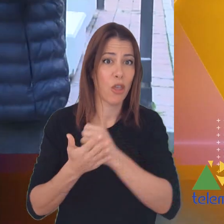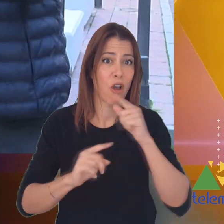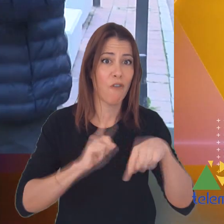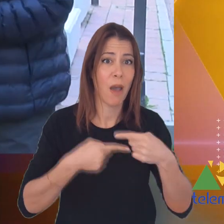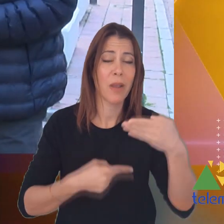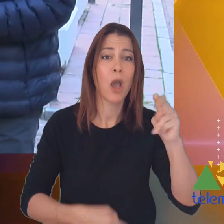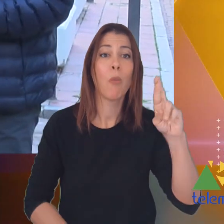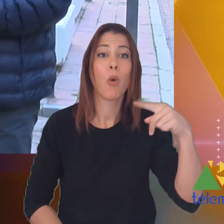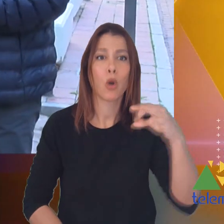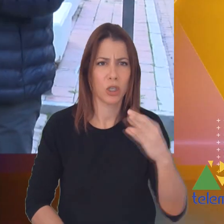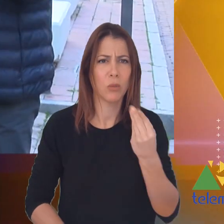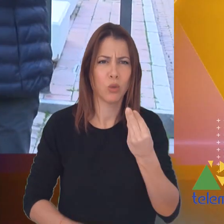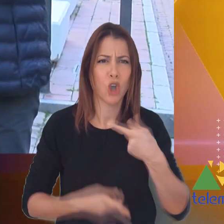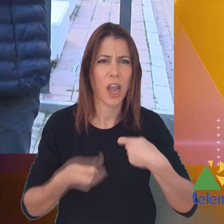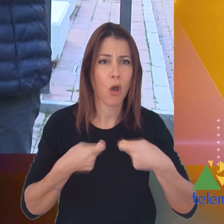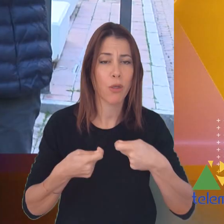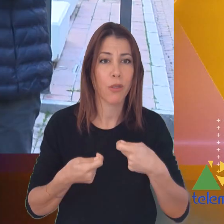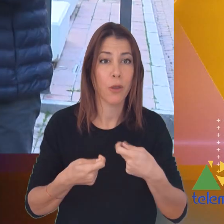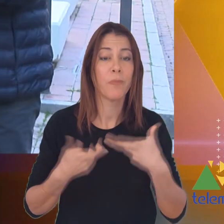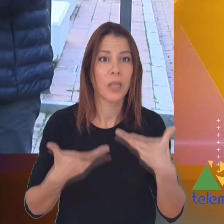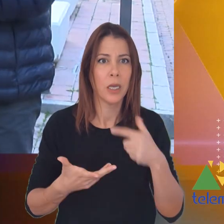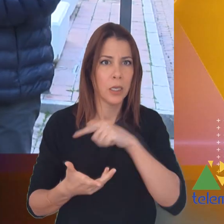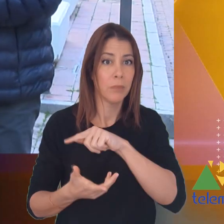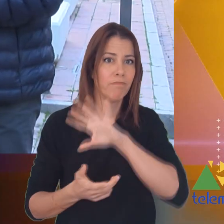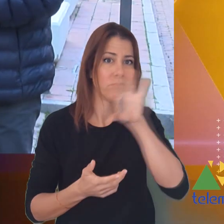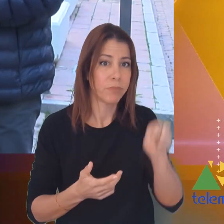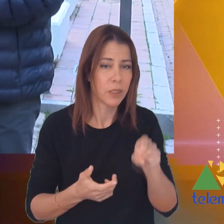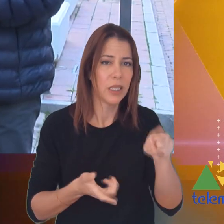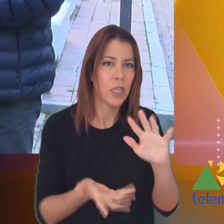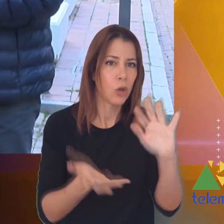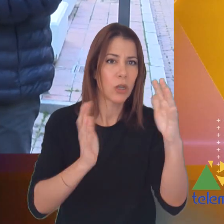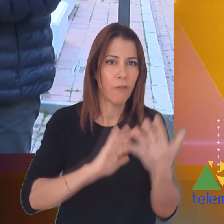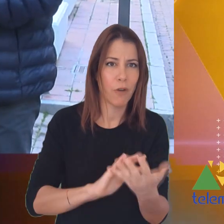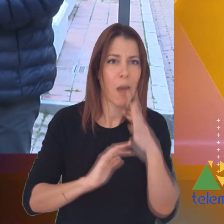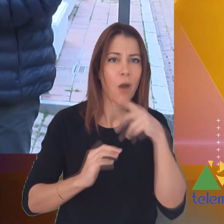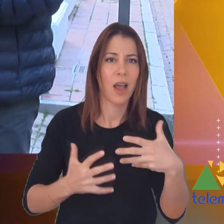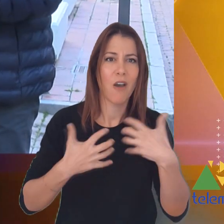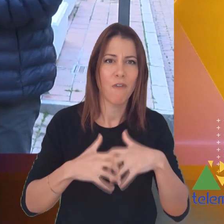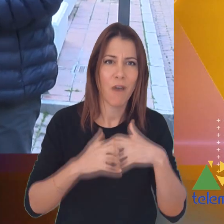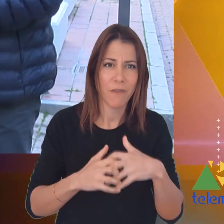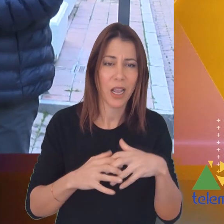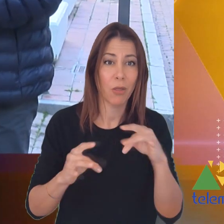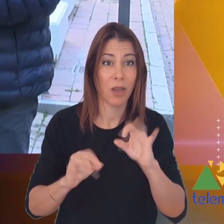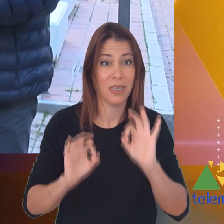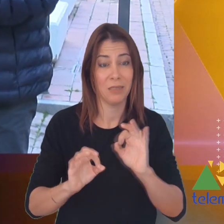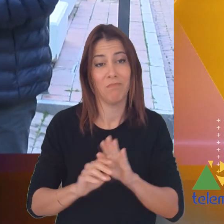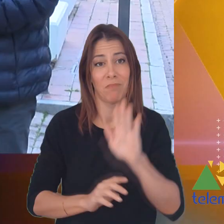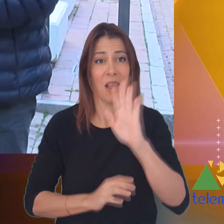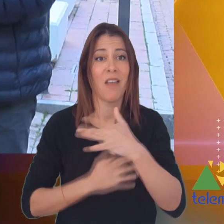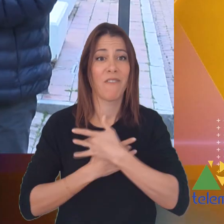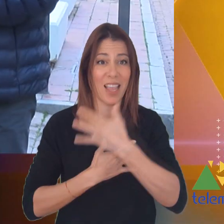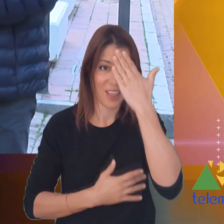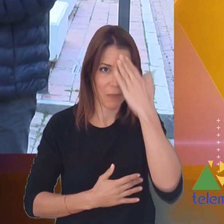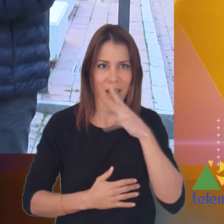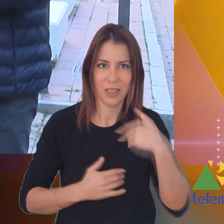en bastantes negocios, y lo transforman en la fábrica de azúcar Nuestra Señora a la Cabeza, ya pues una fábrica de azúcar